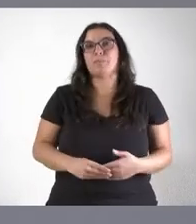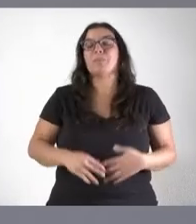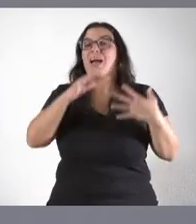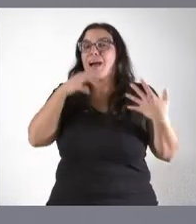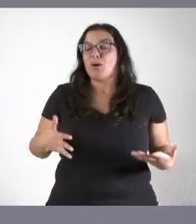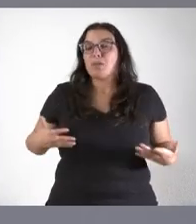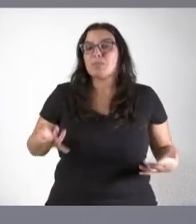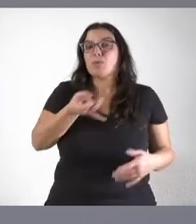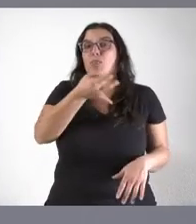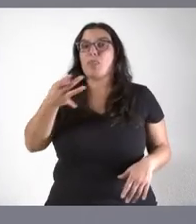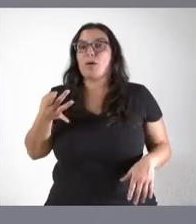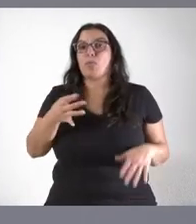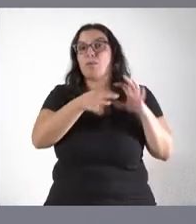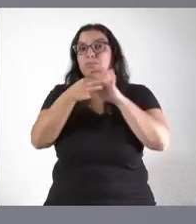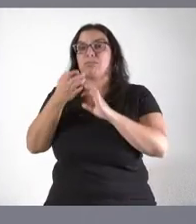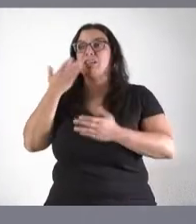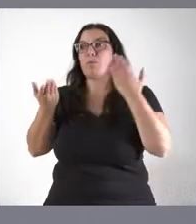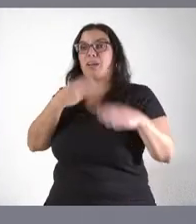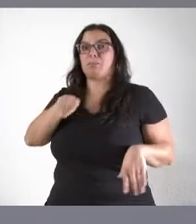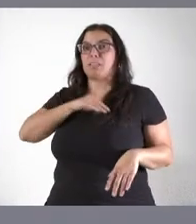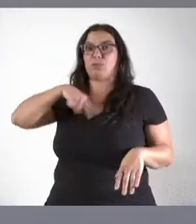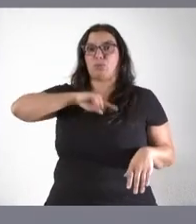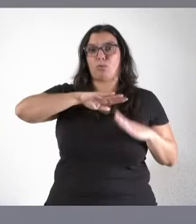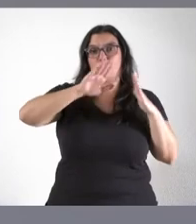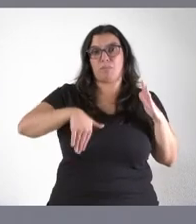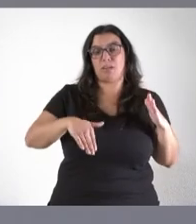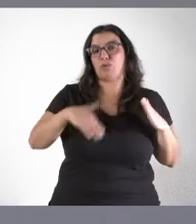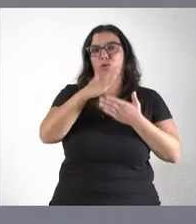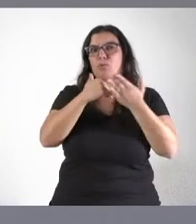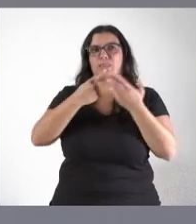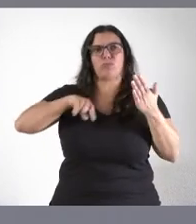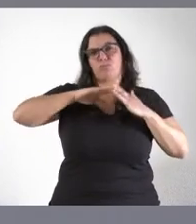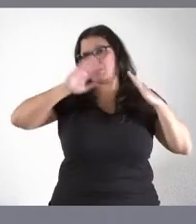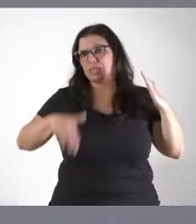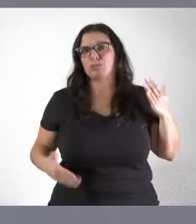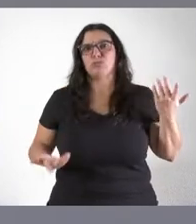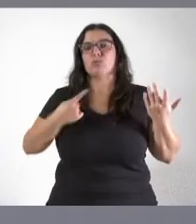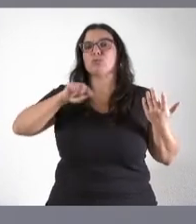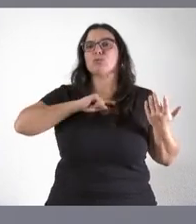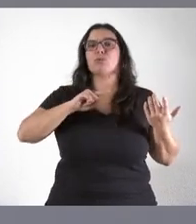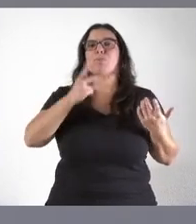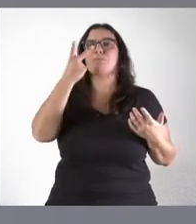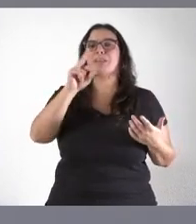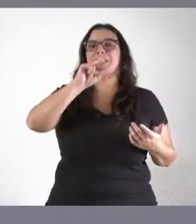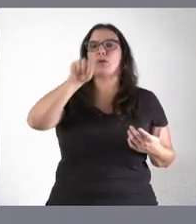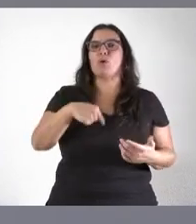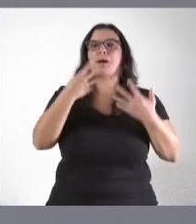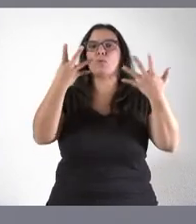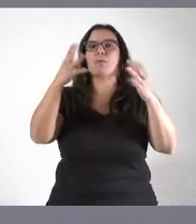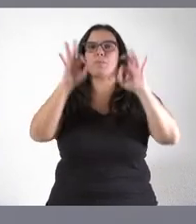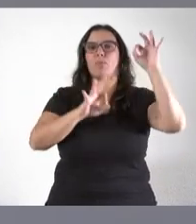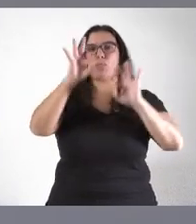que tenemos en Castilla y león es de las más baja de España y mucho menor que la media del conjunto de las comunidades autónomas estamos situados en el 20,9%